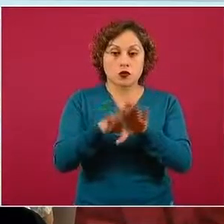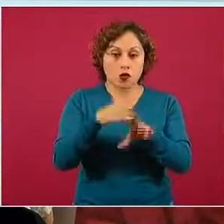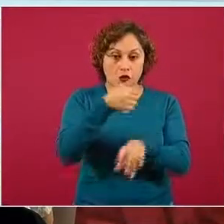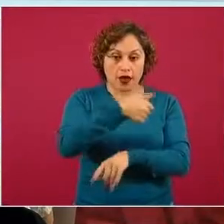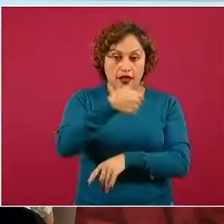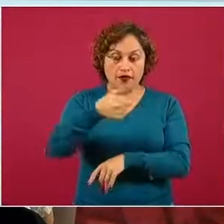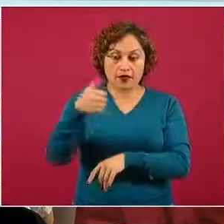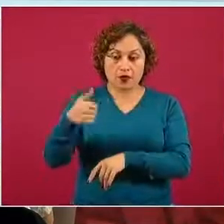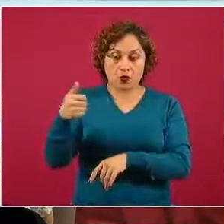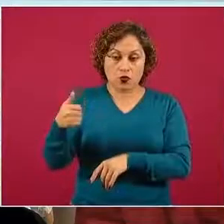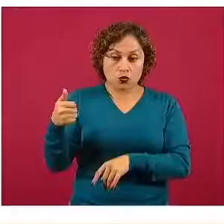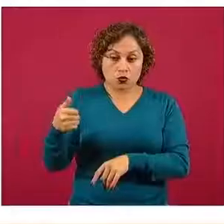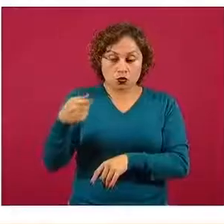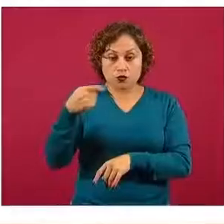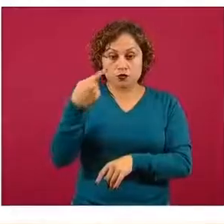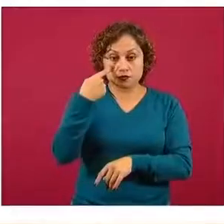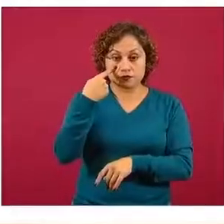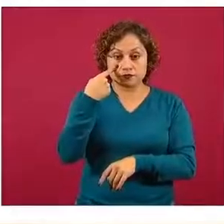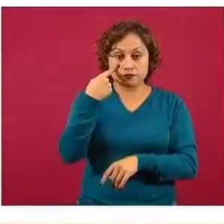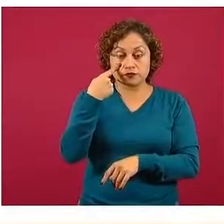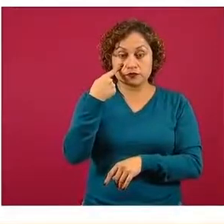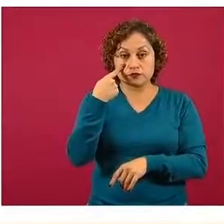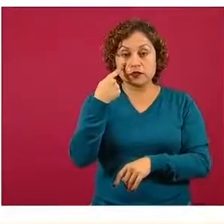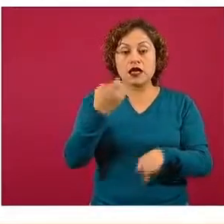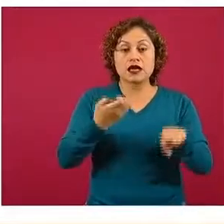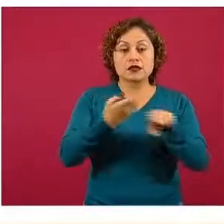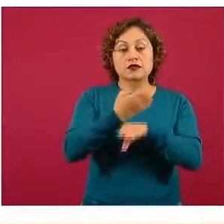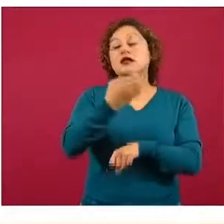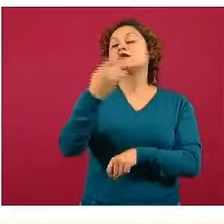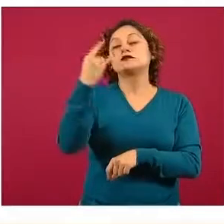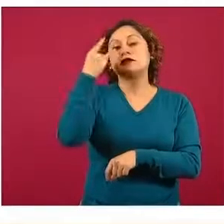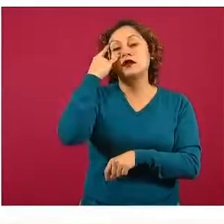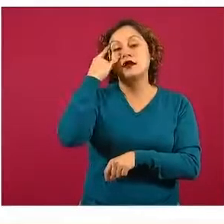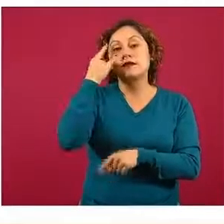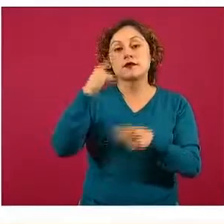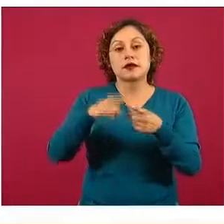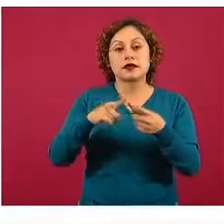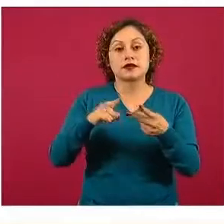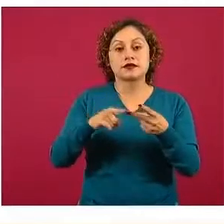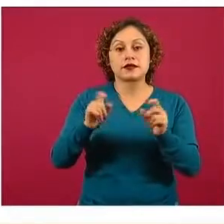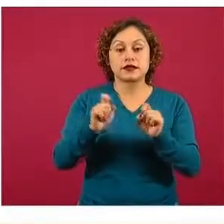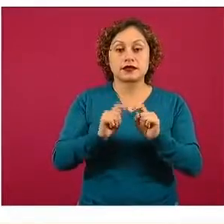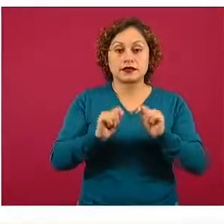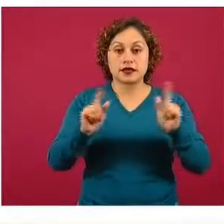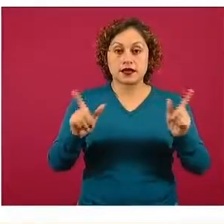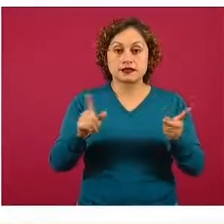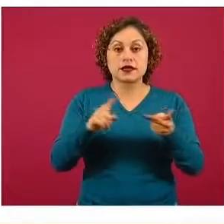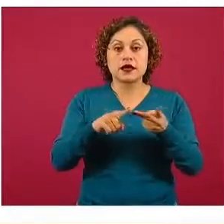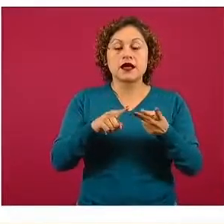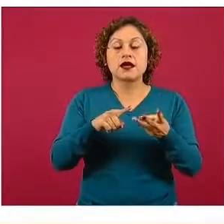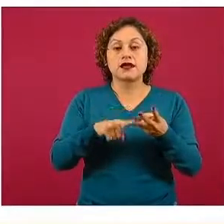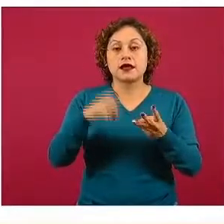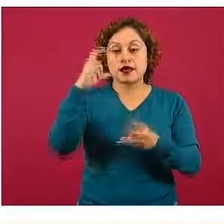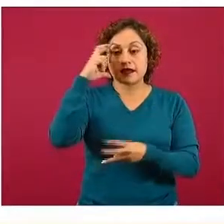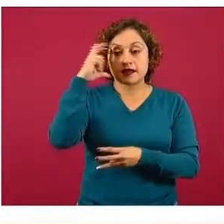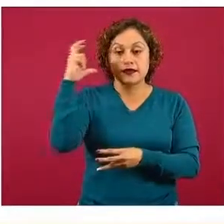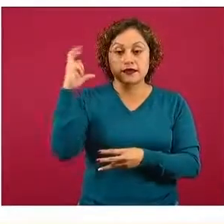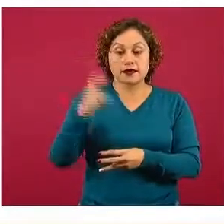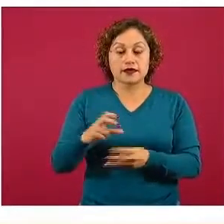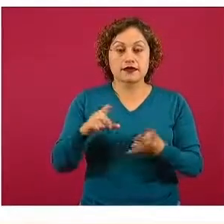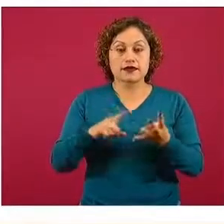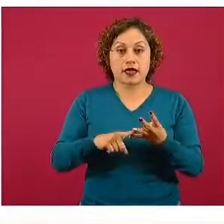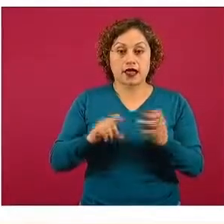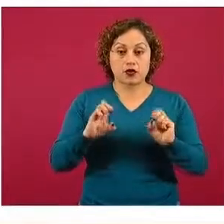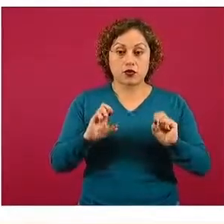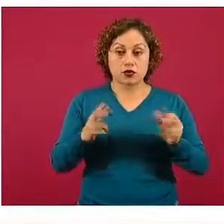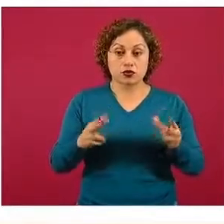tenemos lógicamente a la cabeza los estados de Campeche, de Tlaxcala, de Hidalgo y de Chiapas, que estos 4